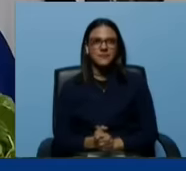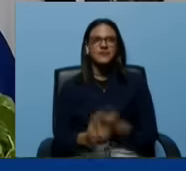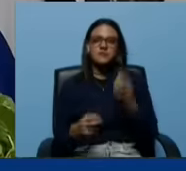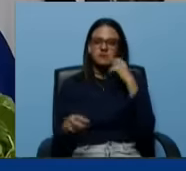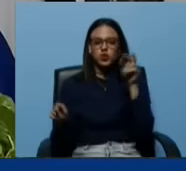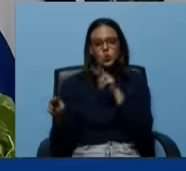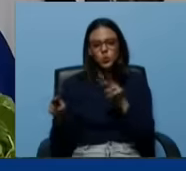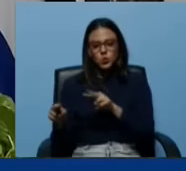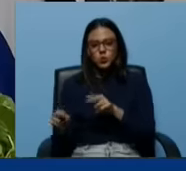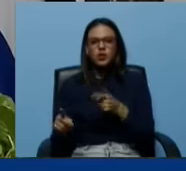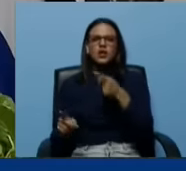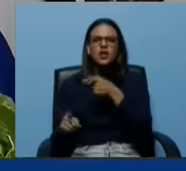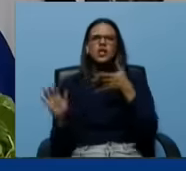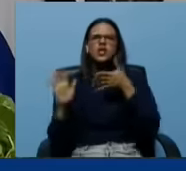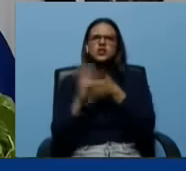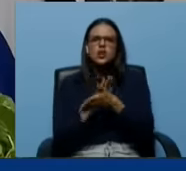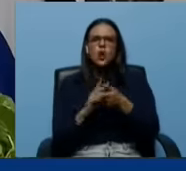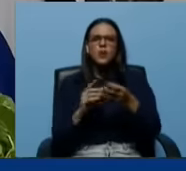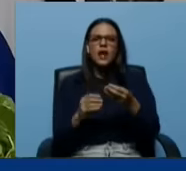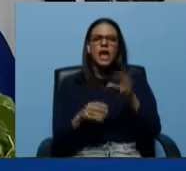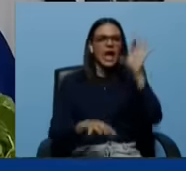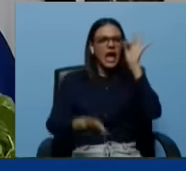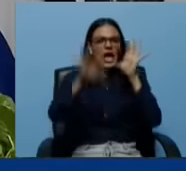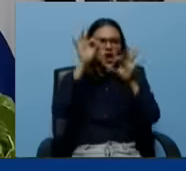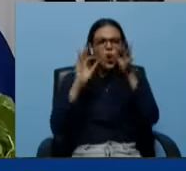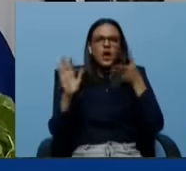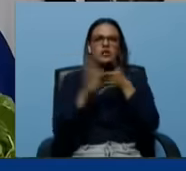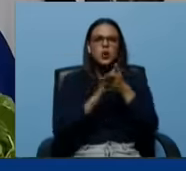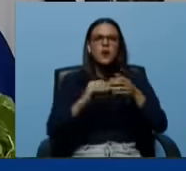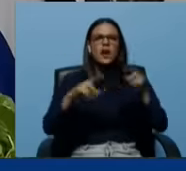Concertación de posiciones en la esfera multilateral